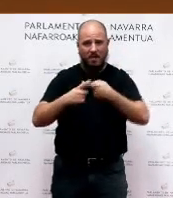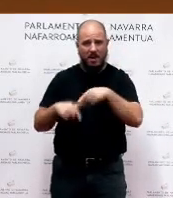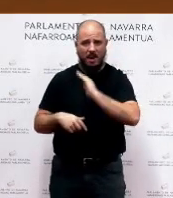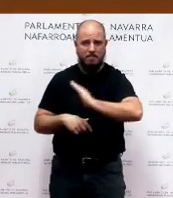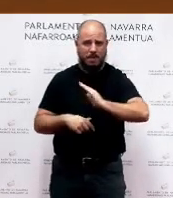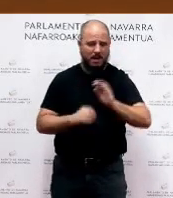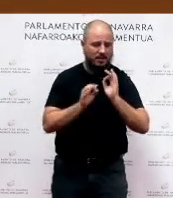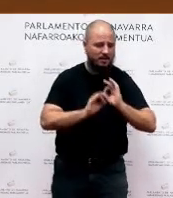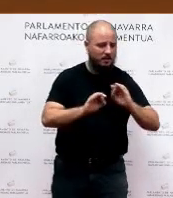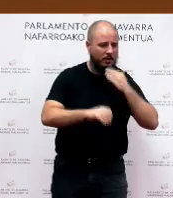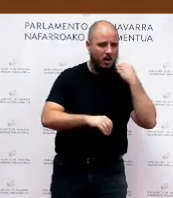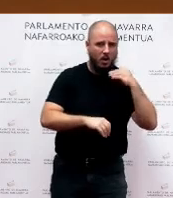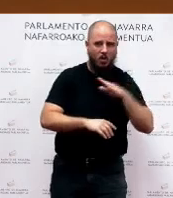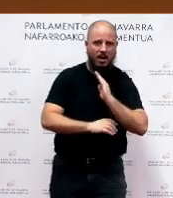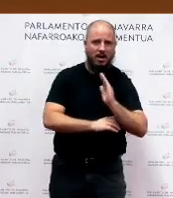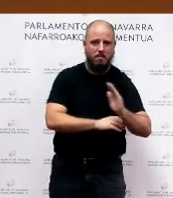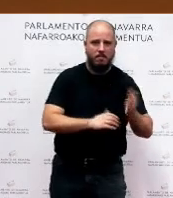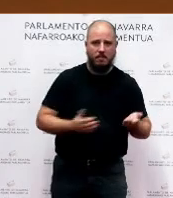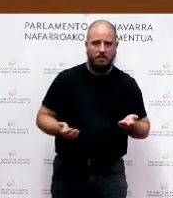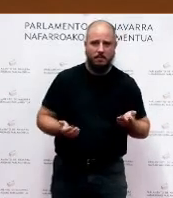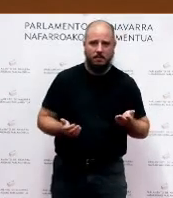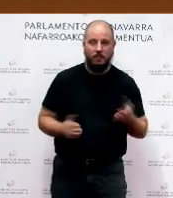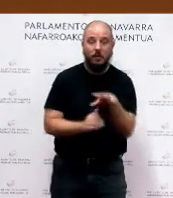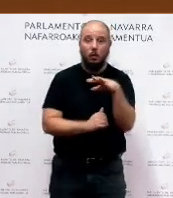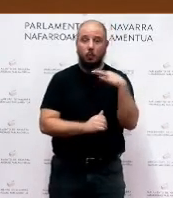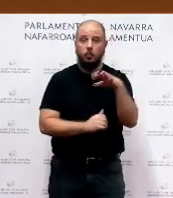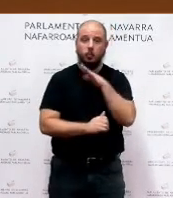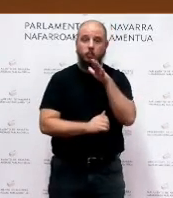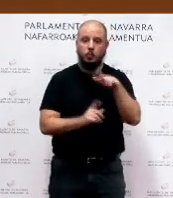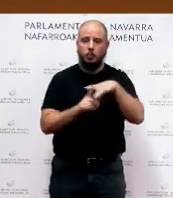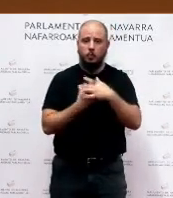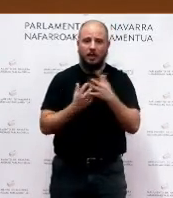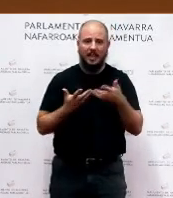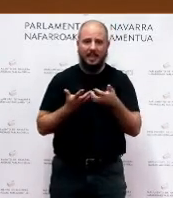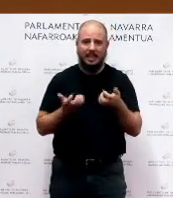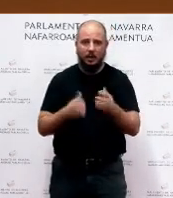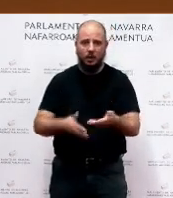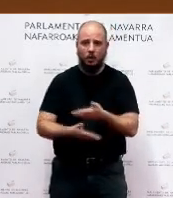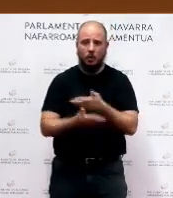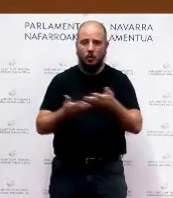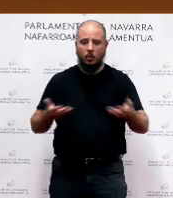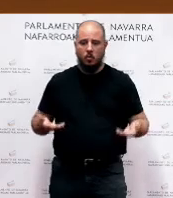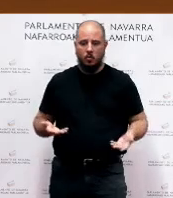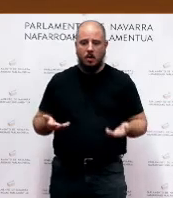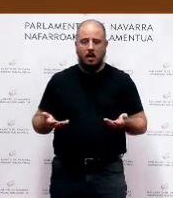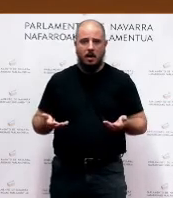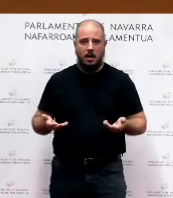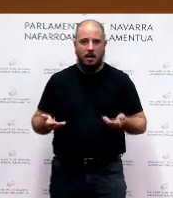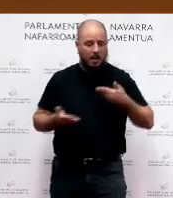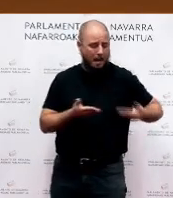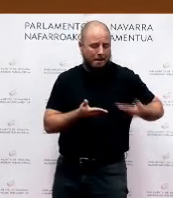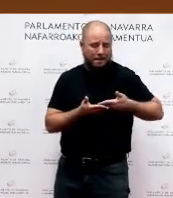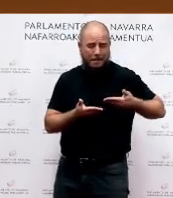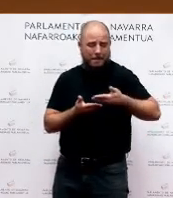Y si el principal, no el único, motivo de esta grave situación es la desproporción entre la enorme demanda y la